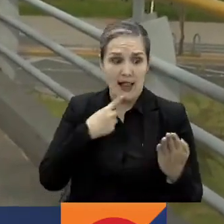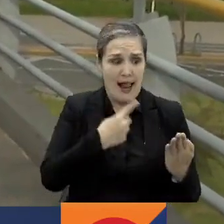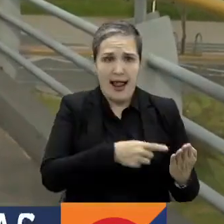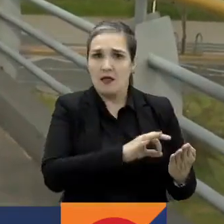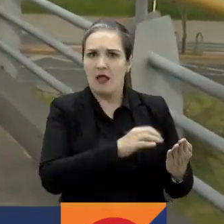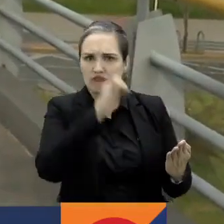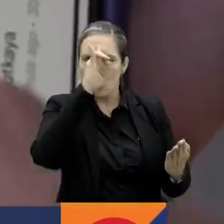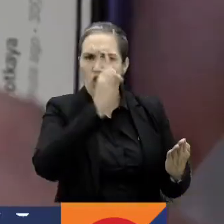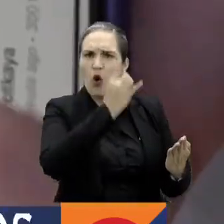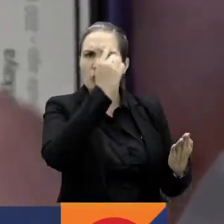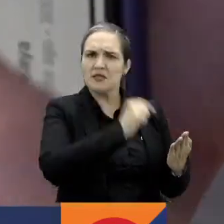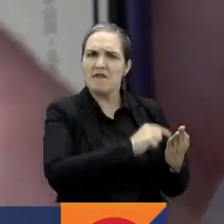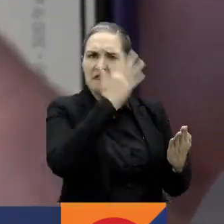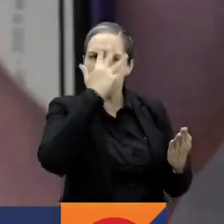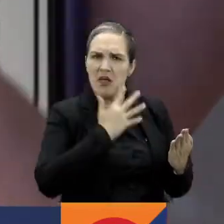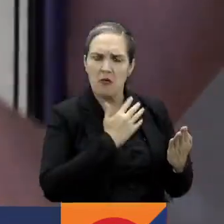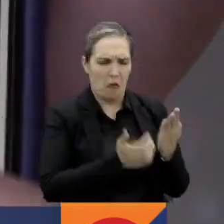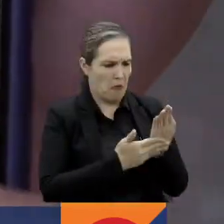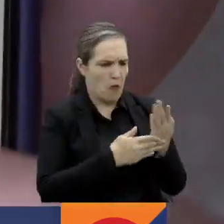lo sabe.